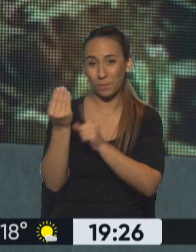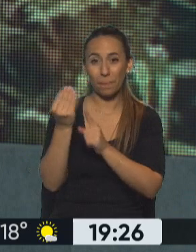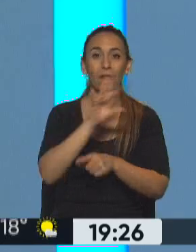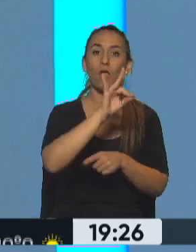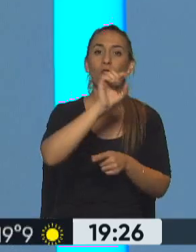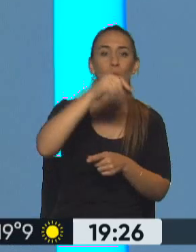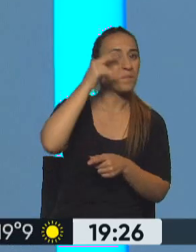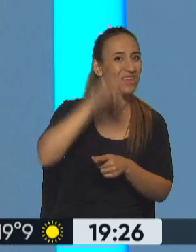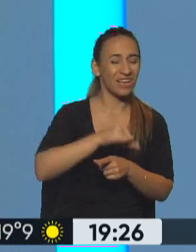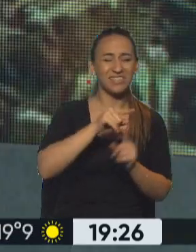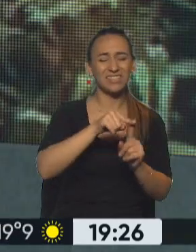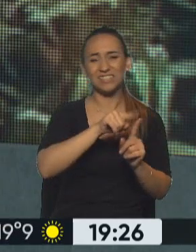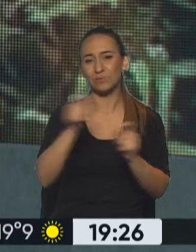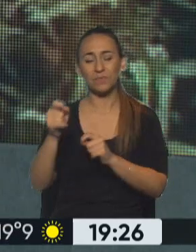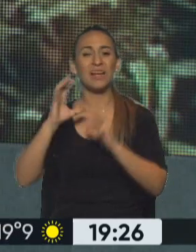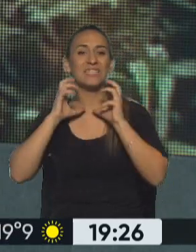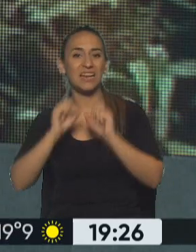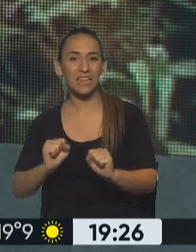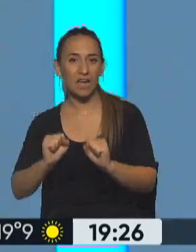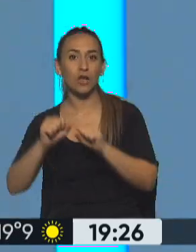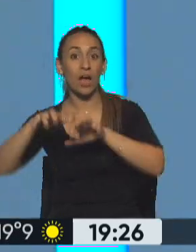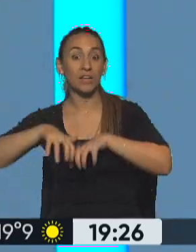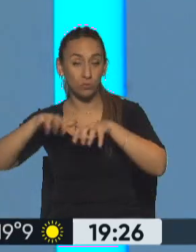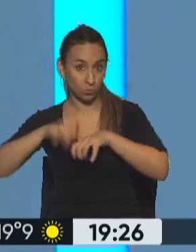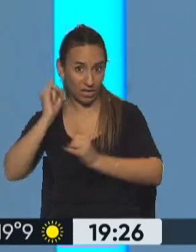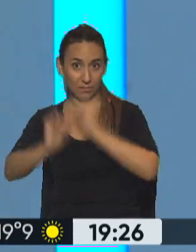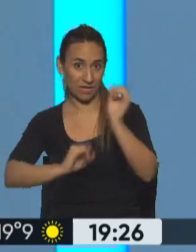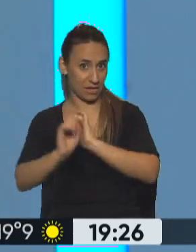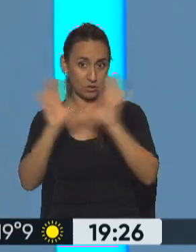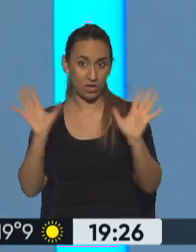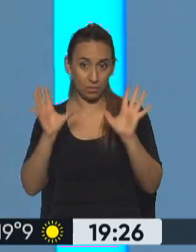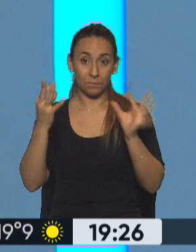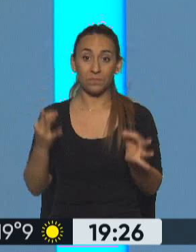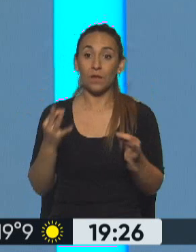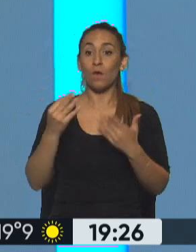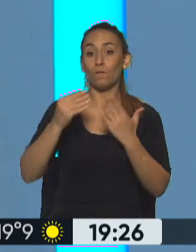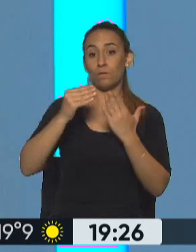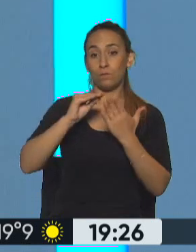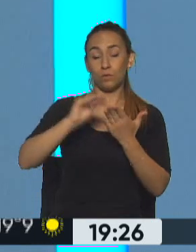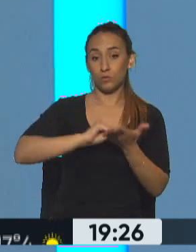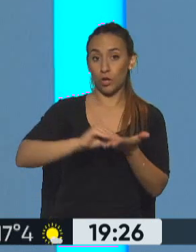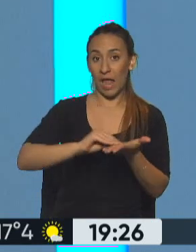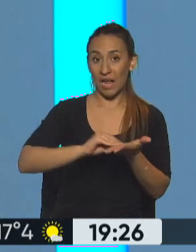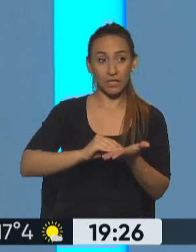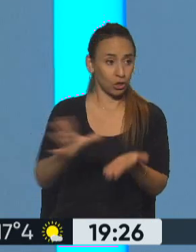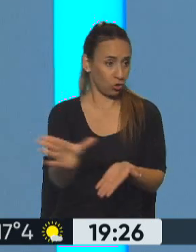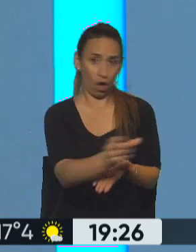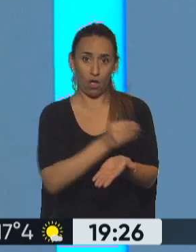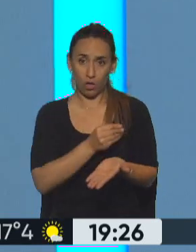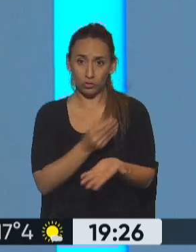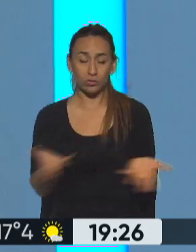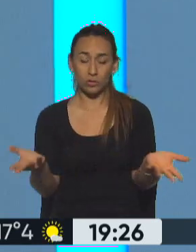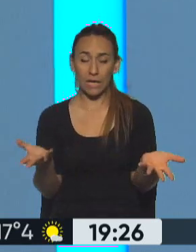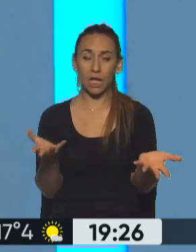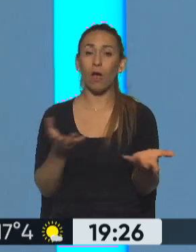Domínguez secretario de agricultura Sí sí Bueno todos los funcionarios van a la a la cámara a explicar el